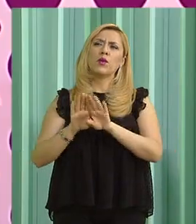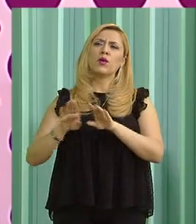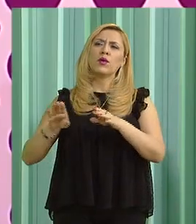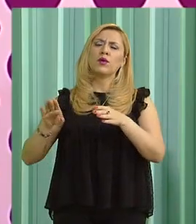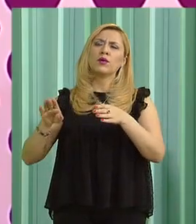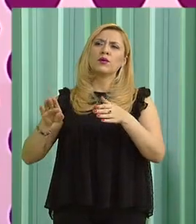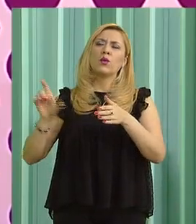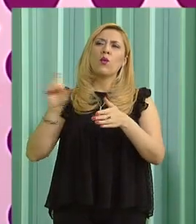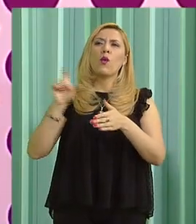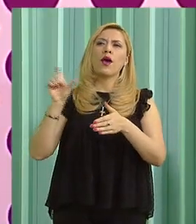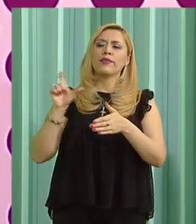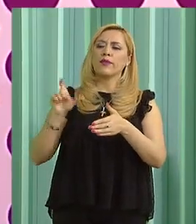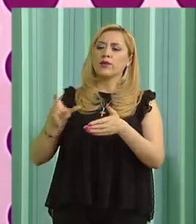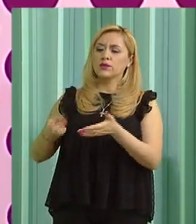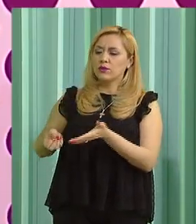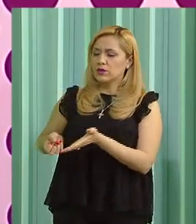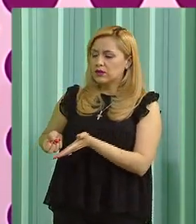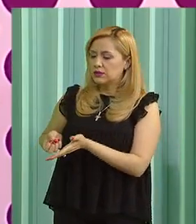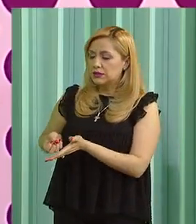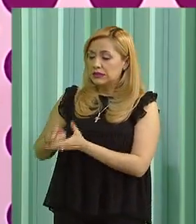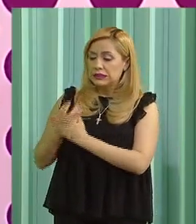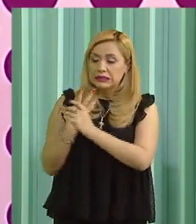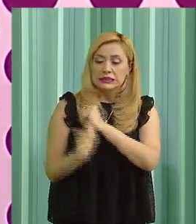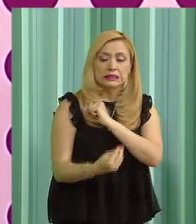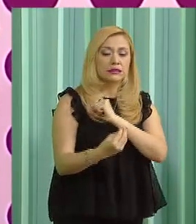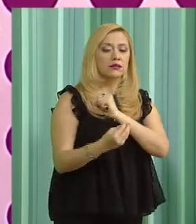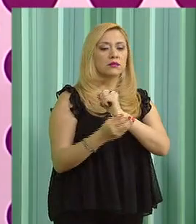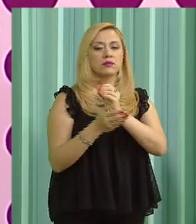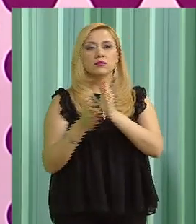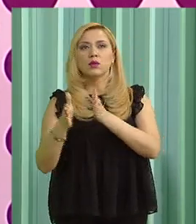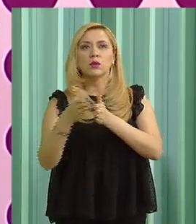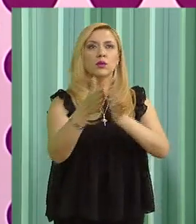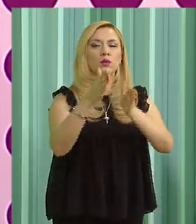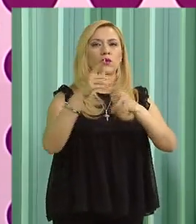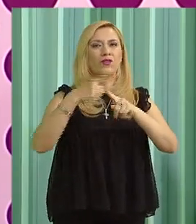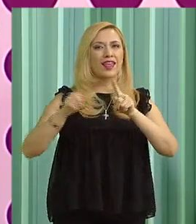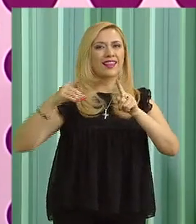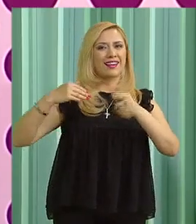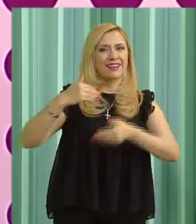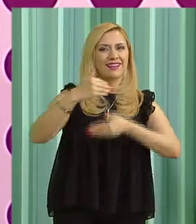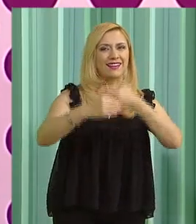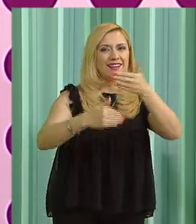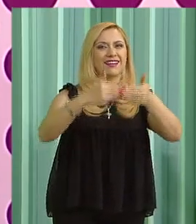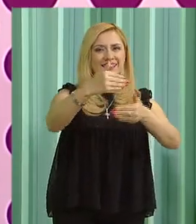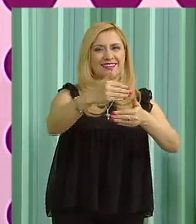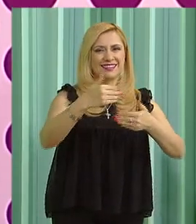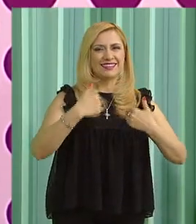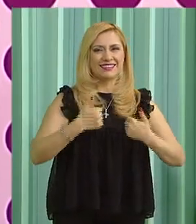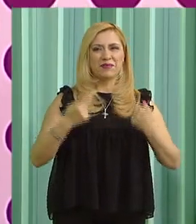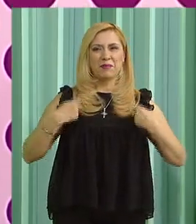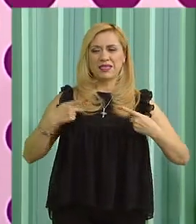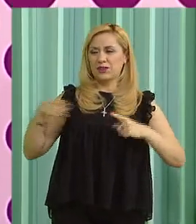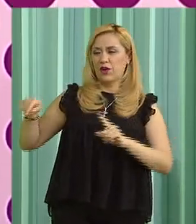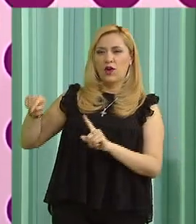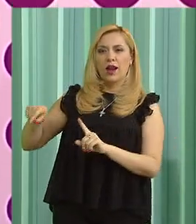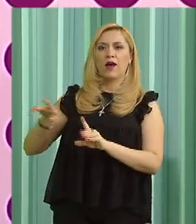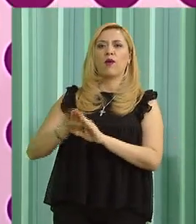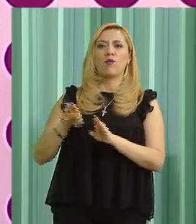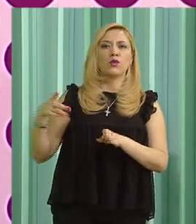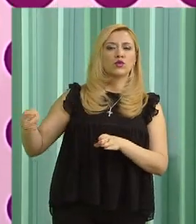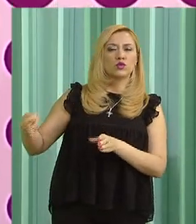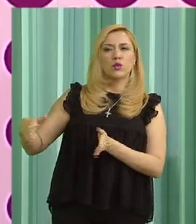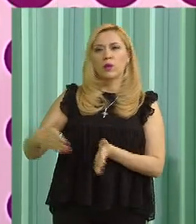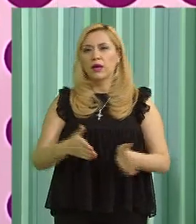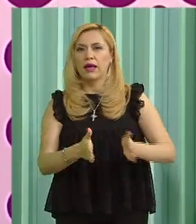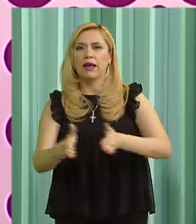de movilidad, las personas migrantes y personas solicitantes de asilo, personas refugiadas, tienen